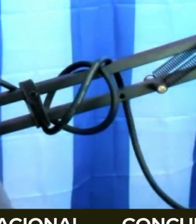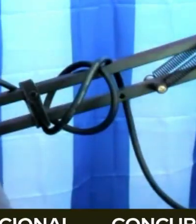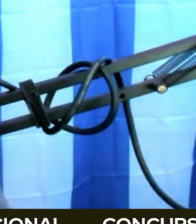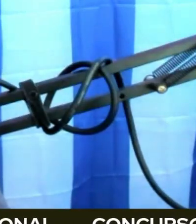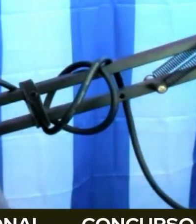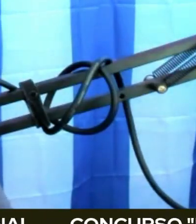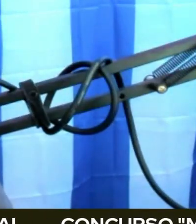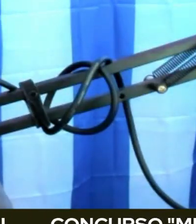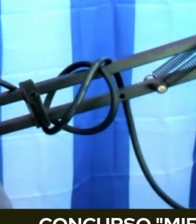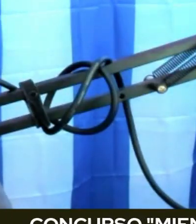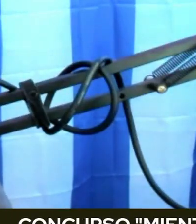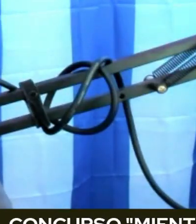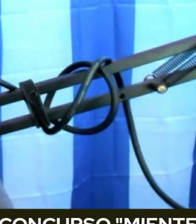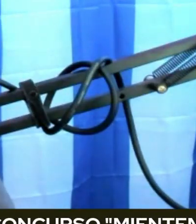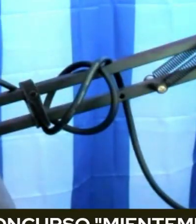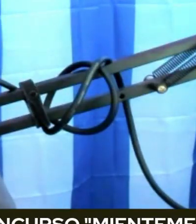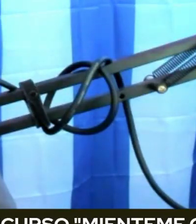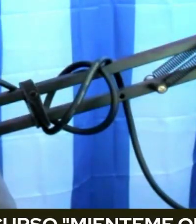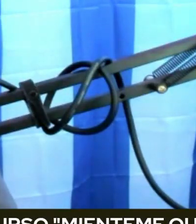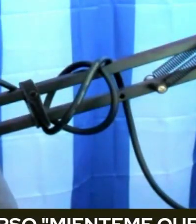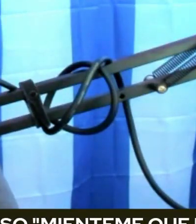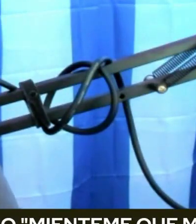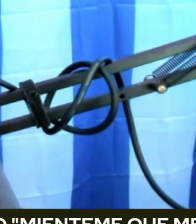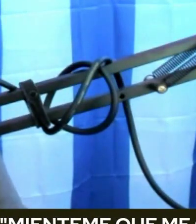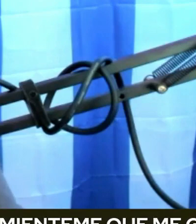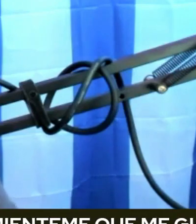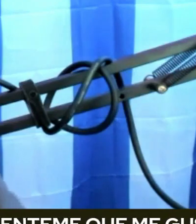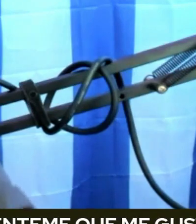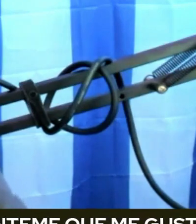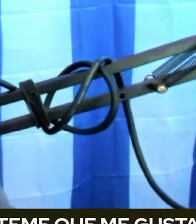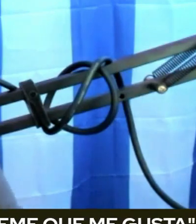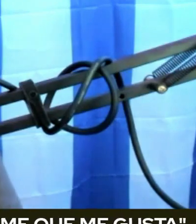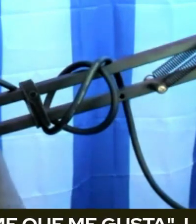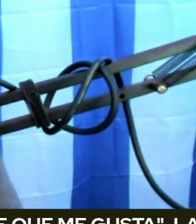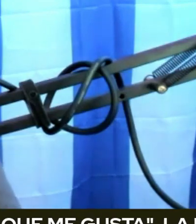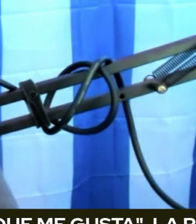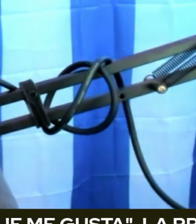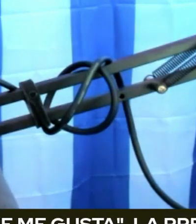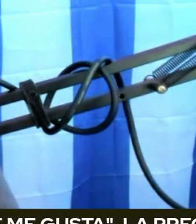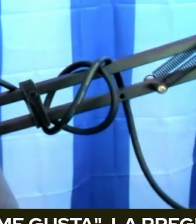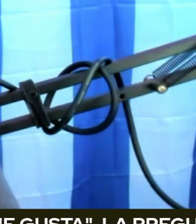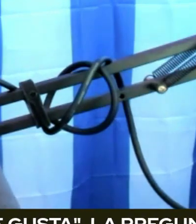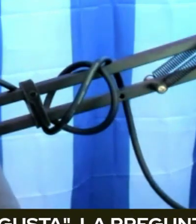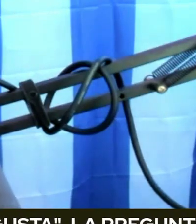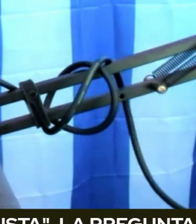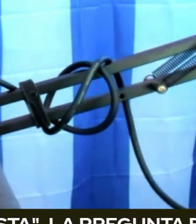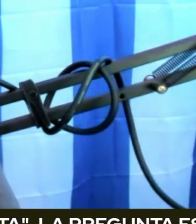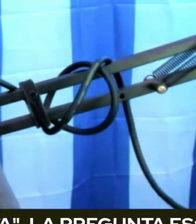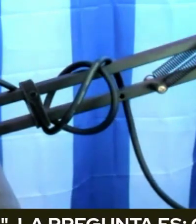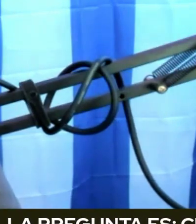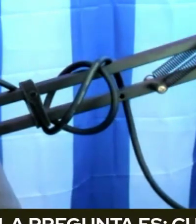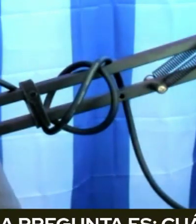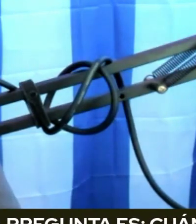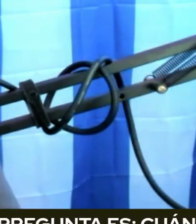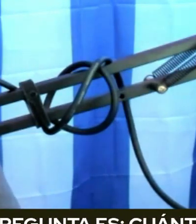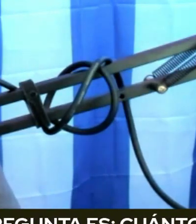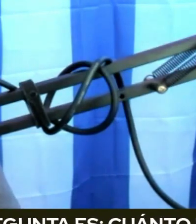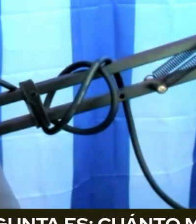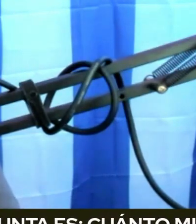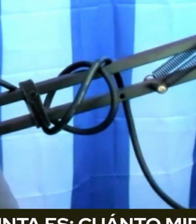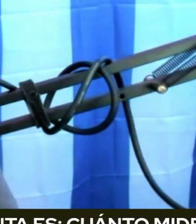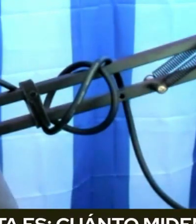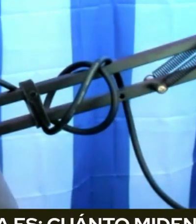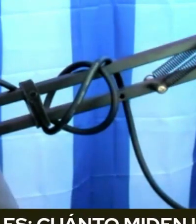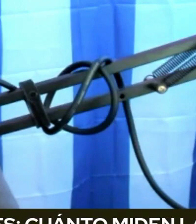llevas un millón de personas y tú le dices los primeros 10.000 cada uno de ustedes va a agarrar un gajito se quedaron los